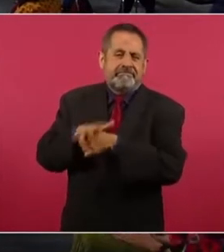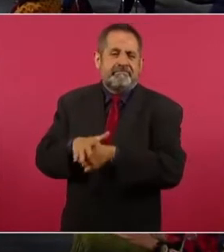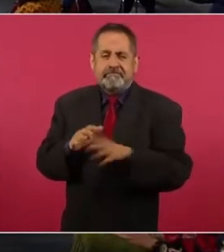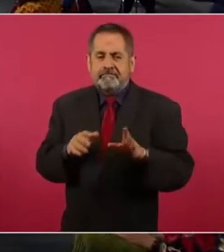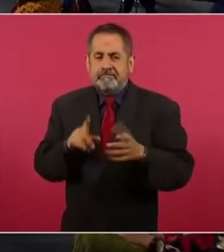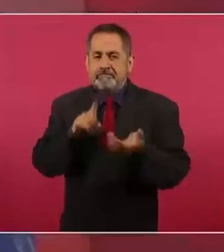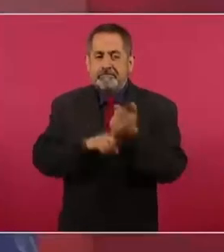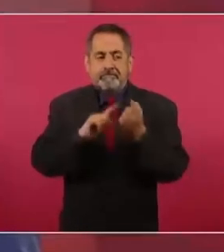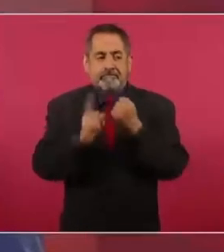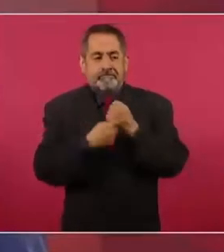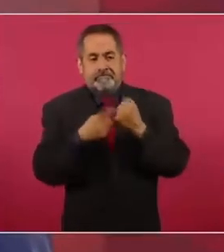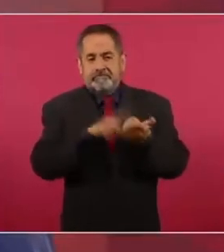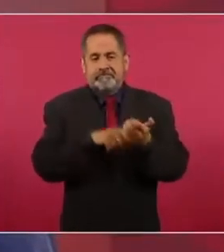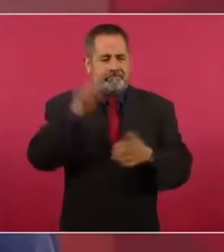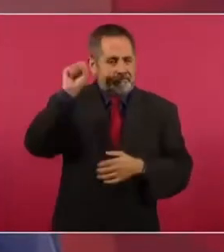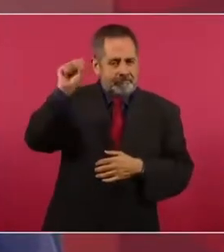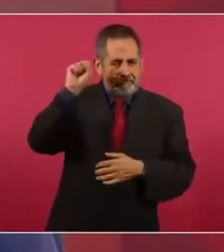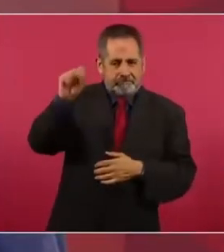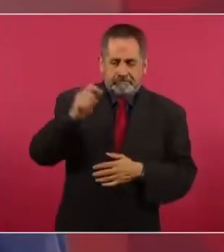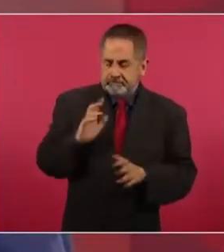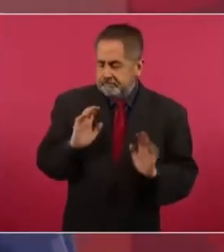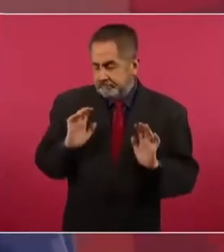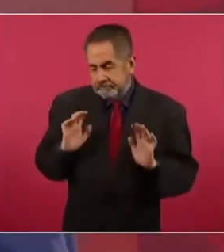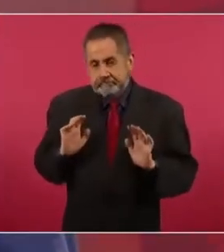del sindicato,